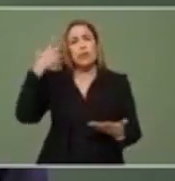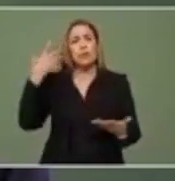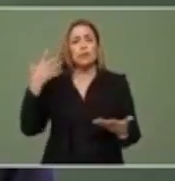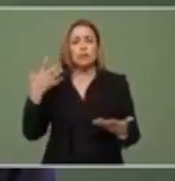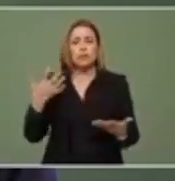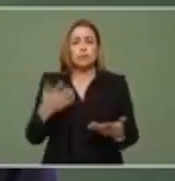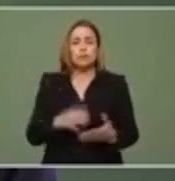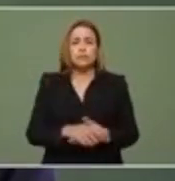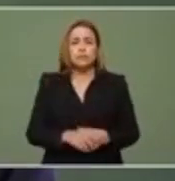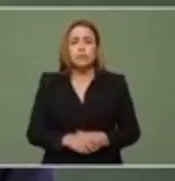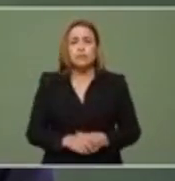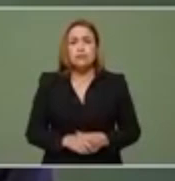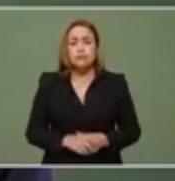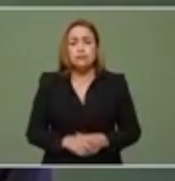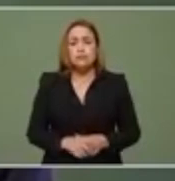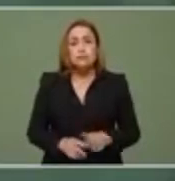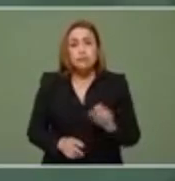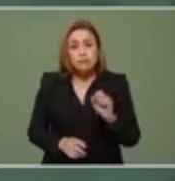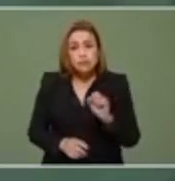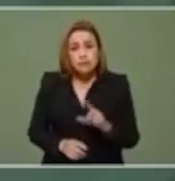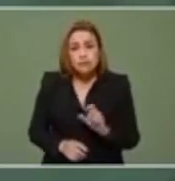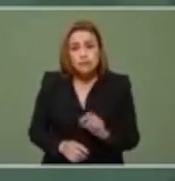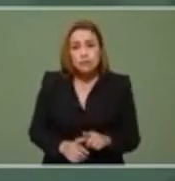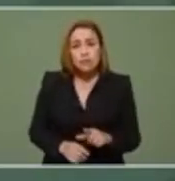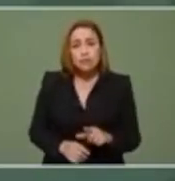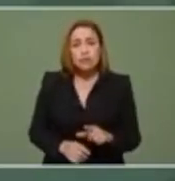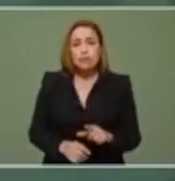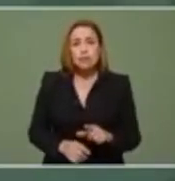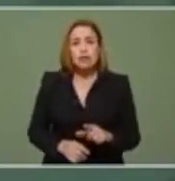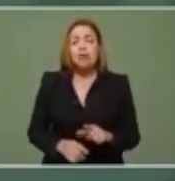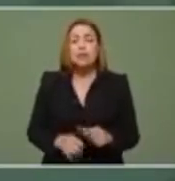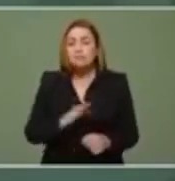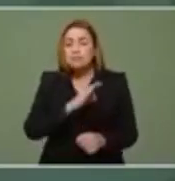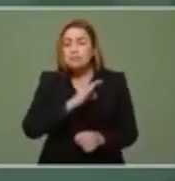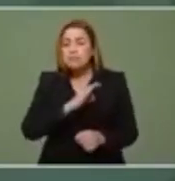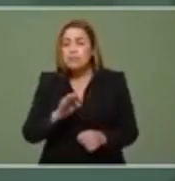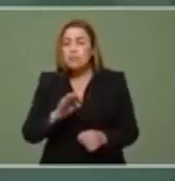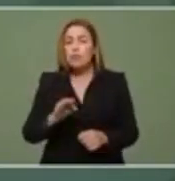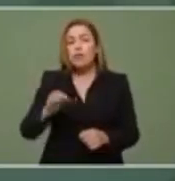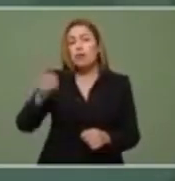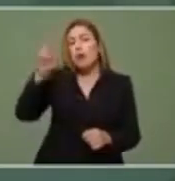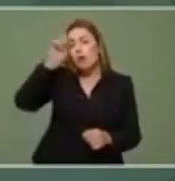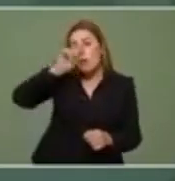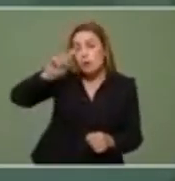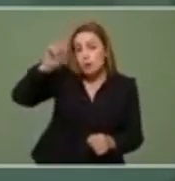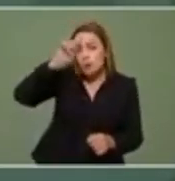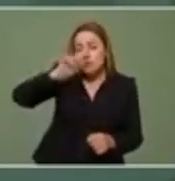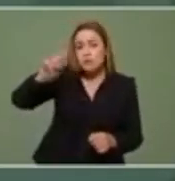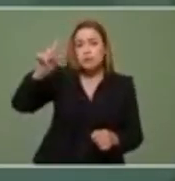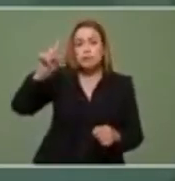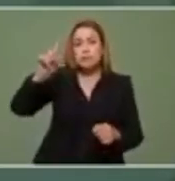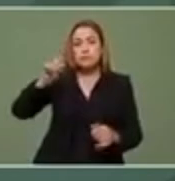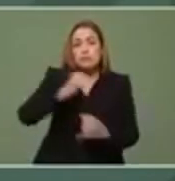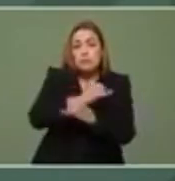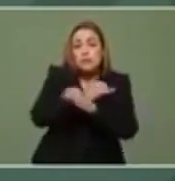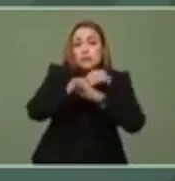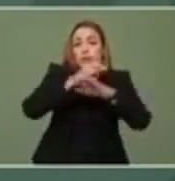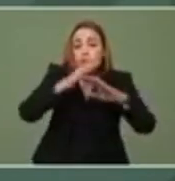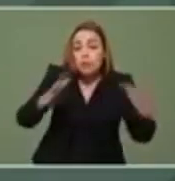que se informe, se oriente mucho a